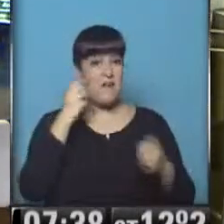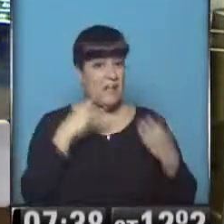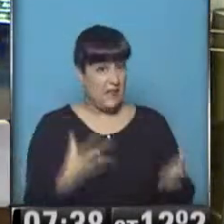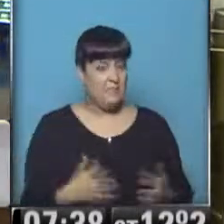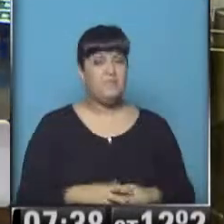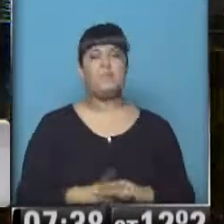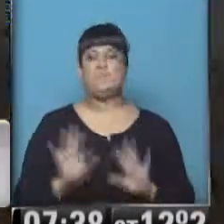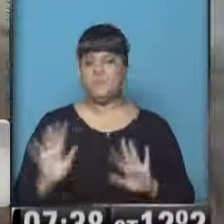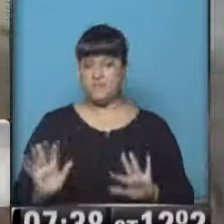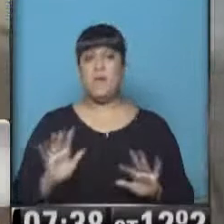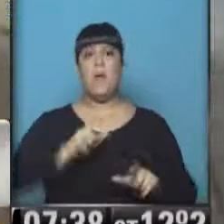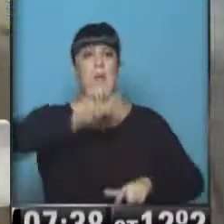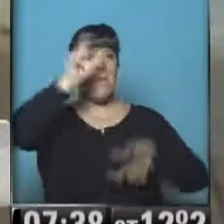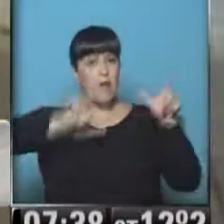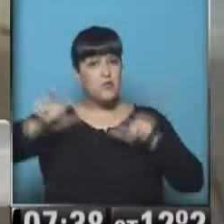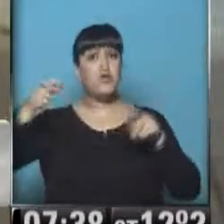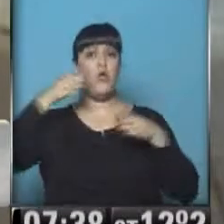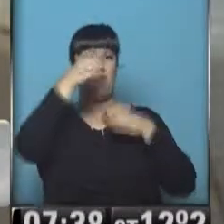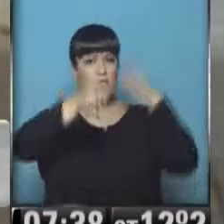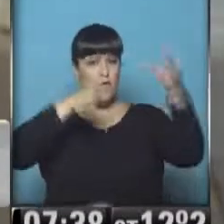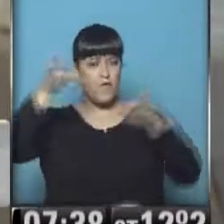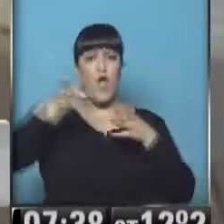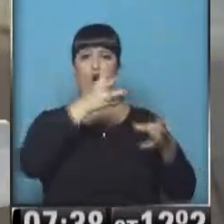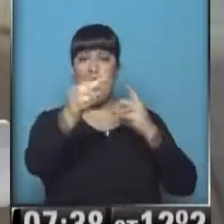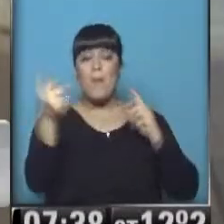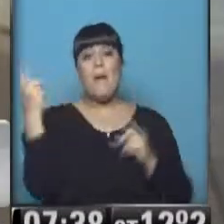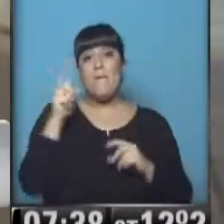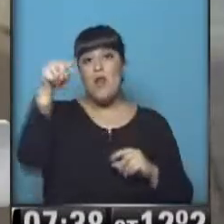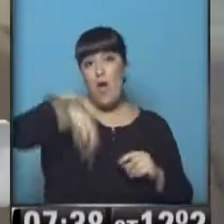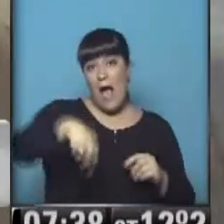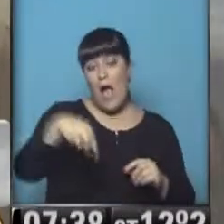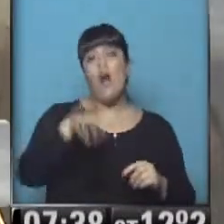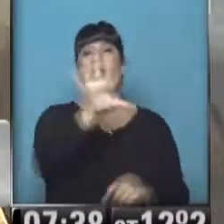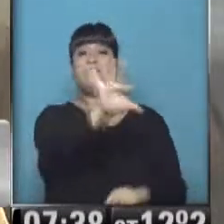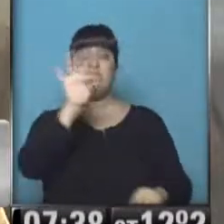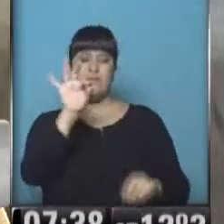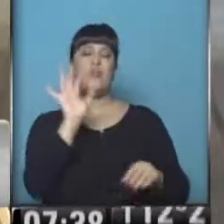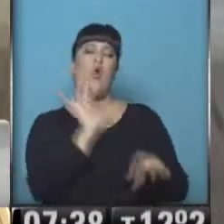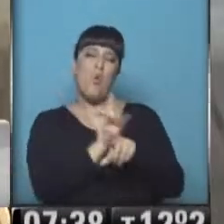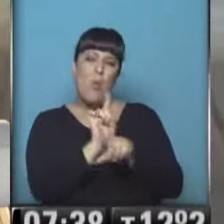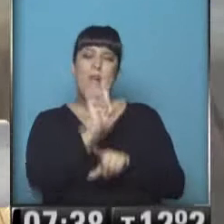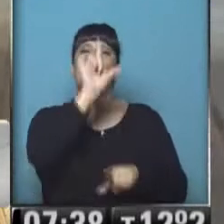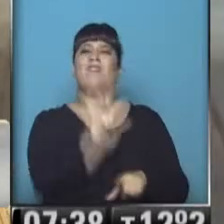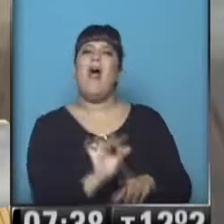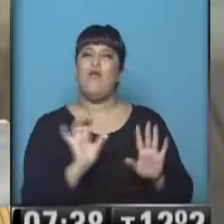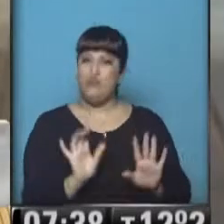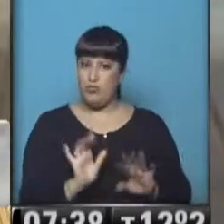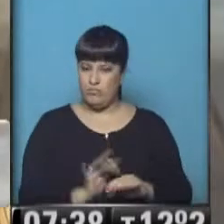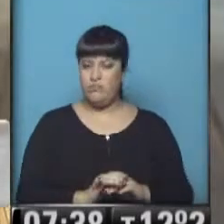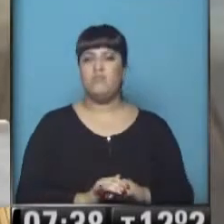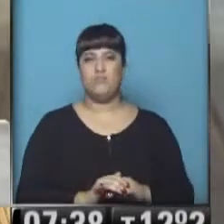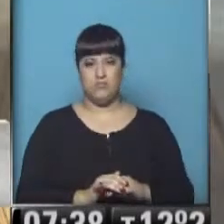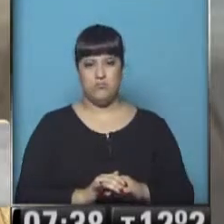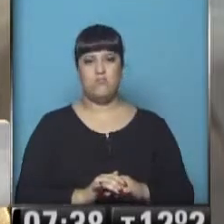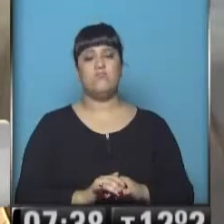gente fue y compró el regalo el Día de la Madre, esta vez eligió un regalo un poco más accesible, más barato.